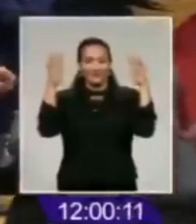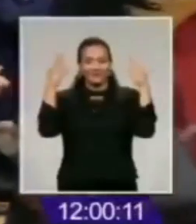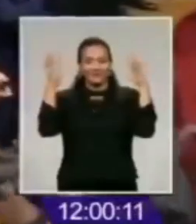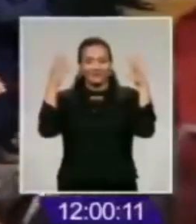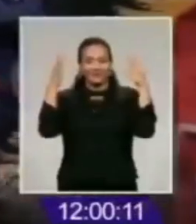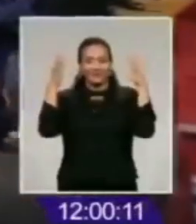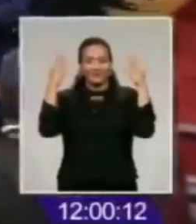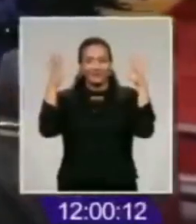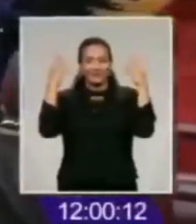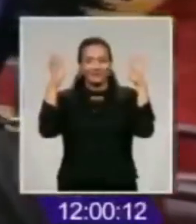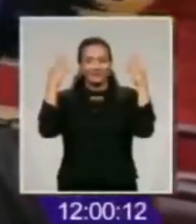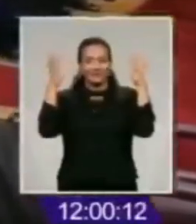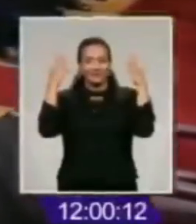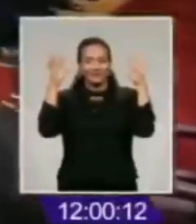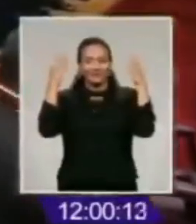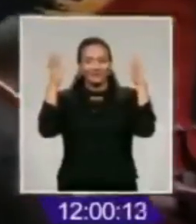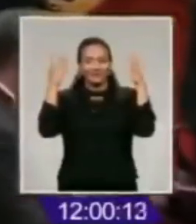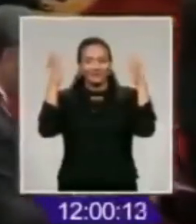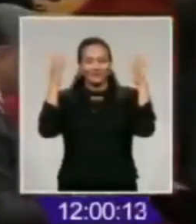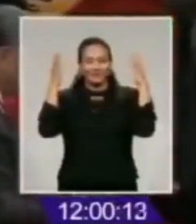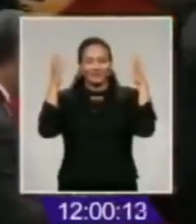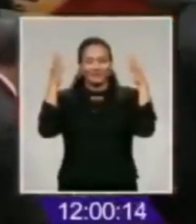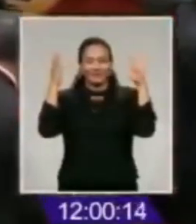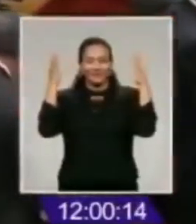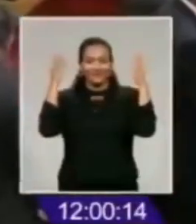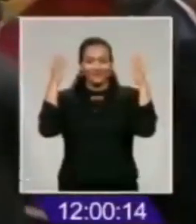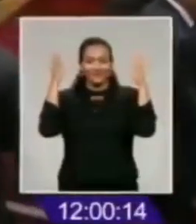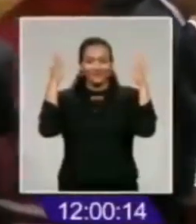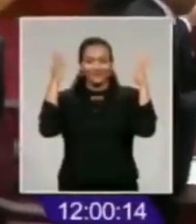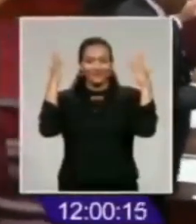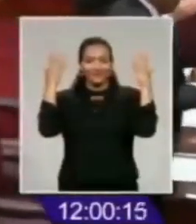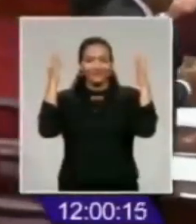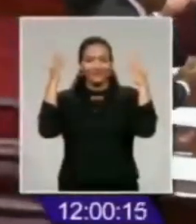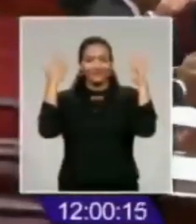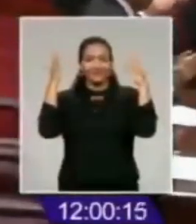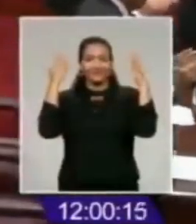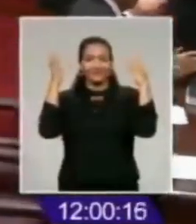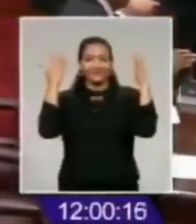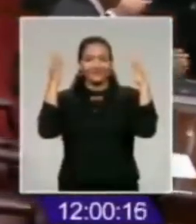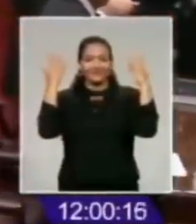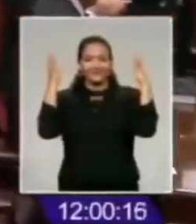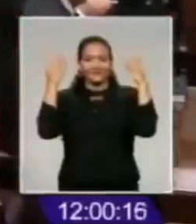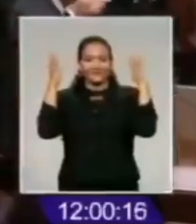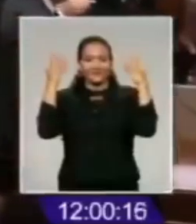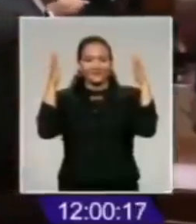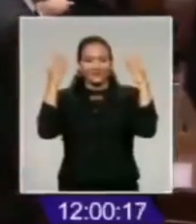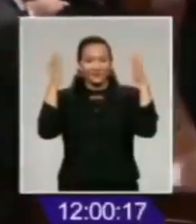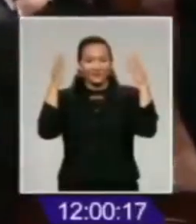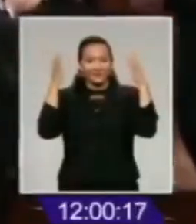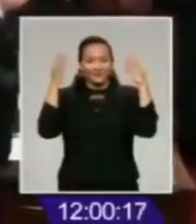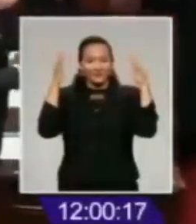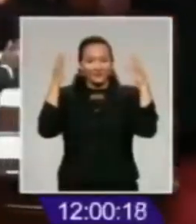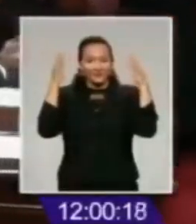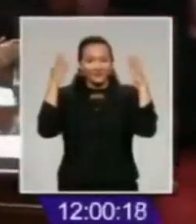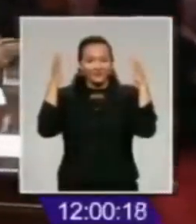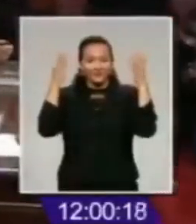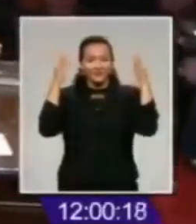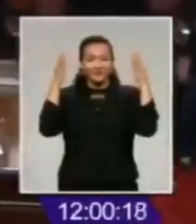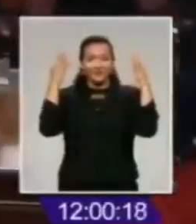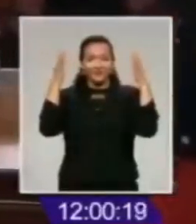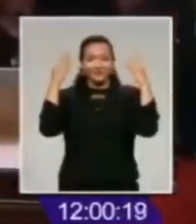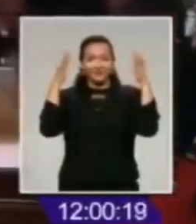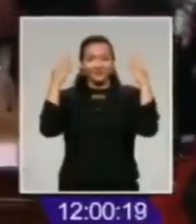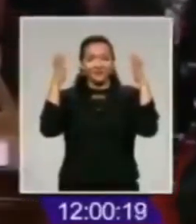que ayer dio su informe Norma Piña de su último día. La señora ya se va.